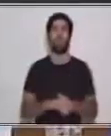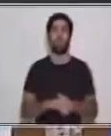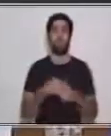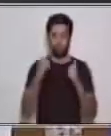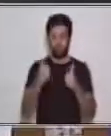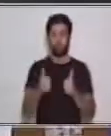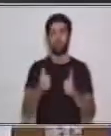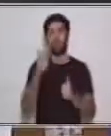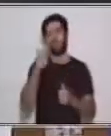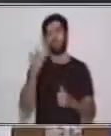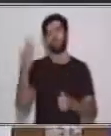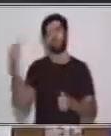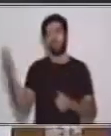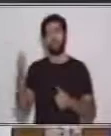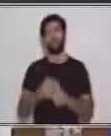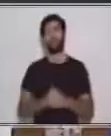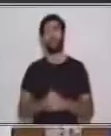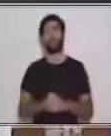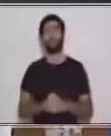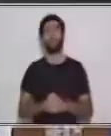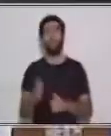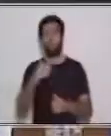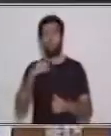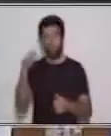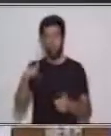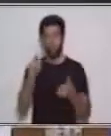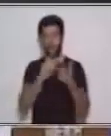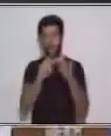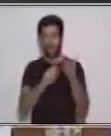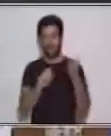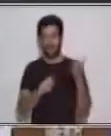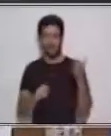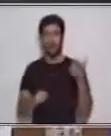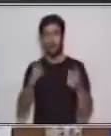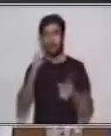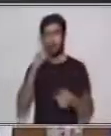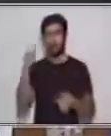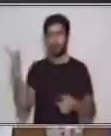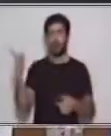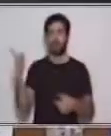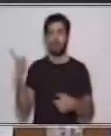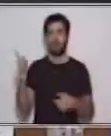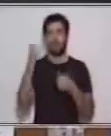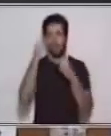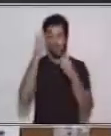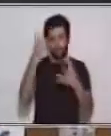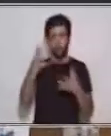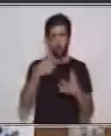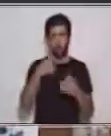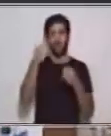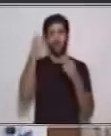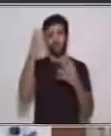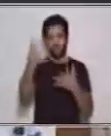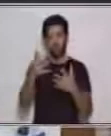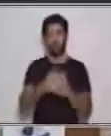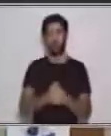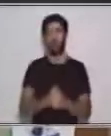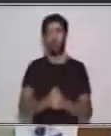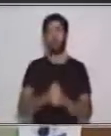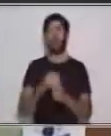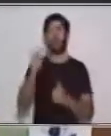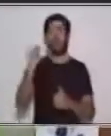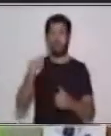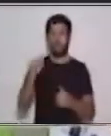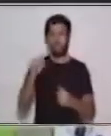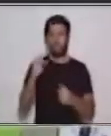Perfecto. Entonces, yo voy a escribir a continuación en la pizarra unos datos. Estos datos son datos